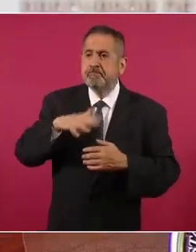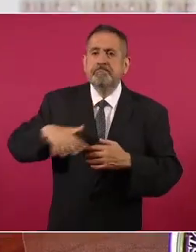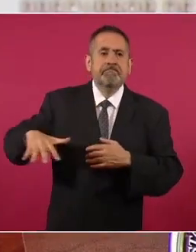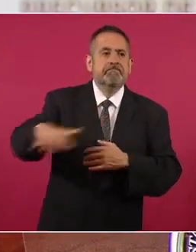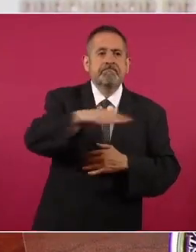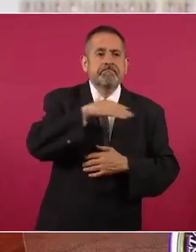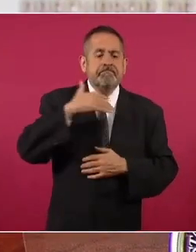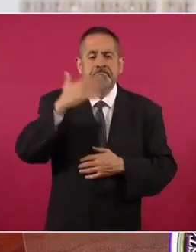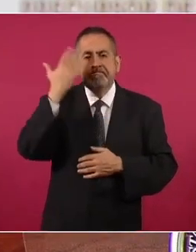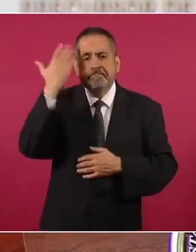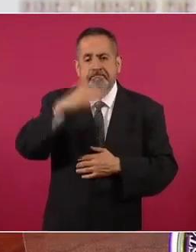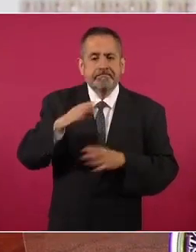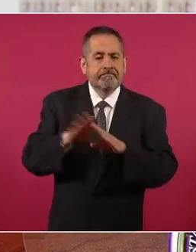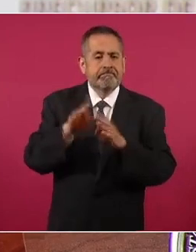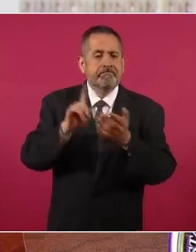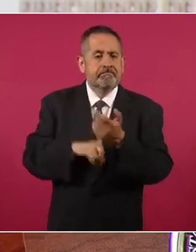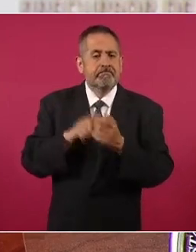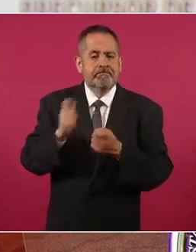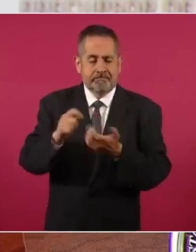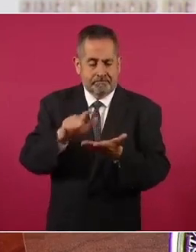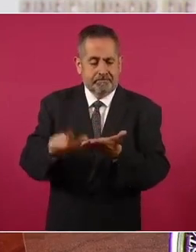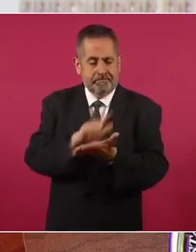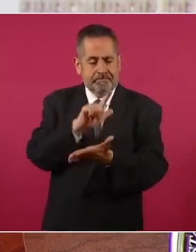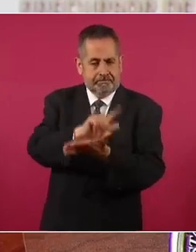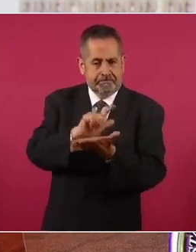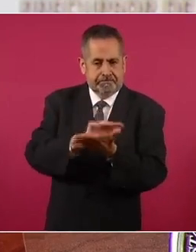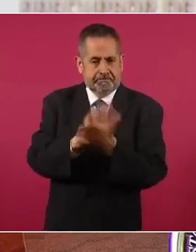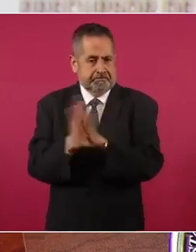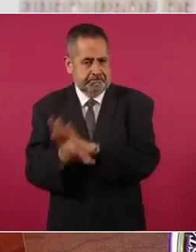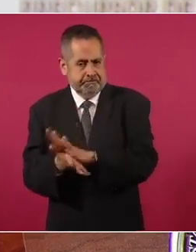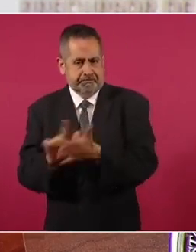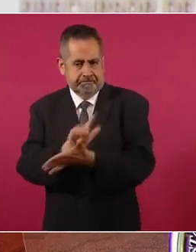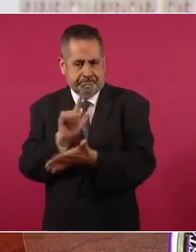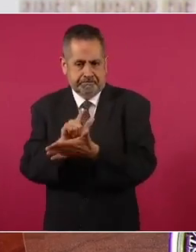el tema de la reforma